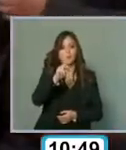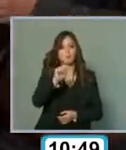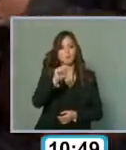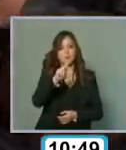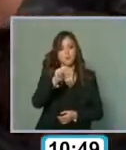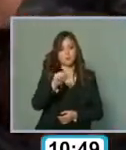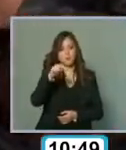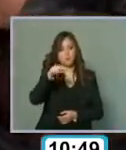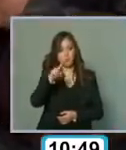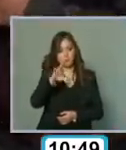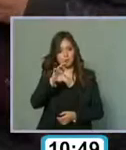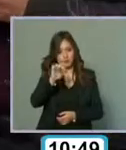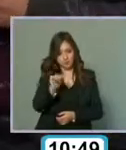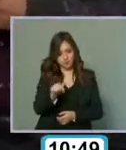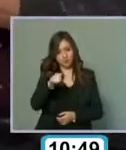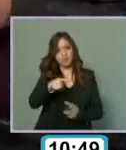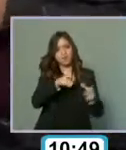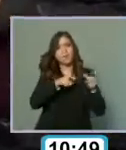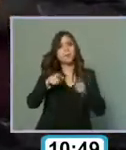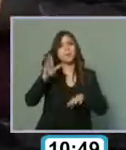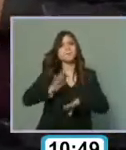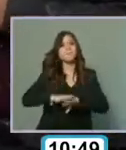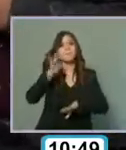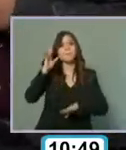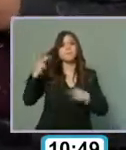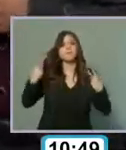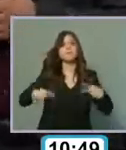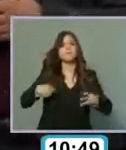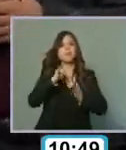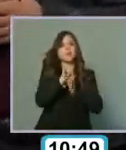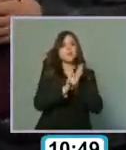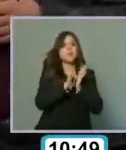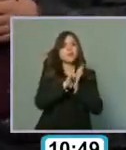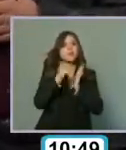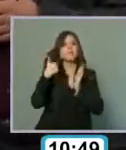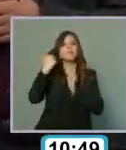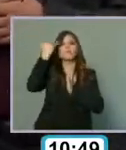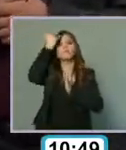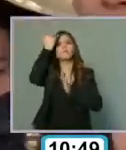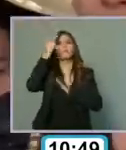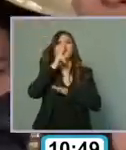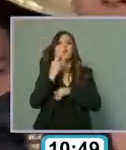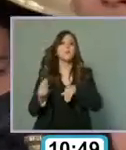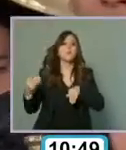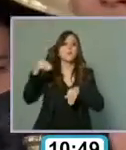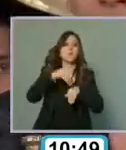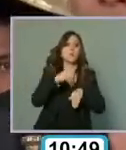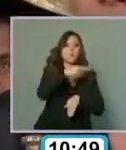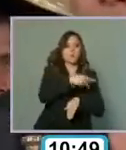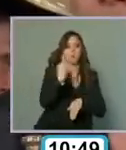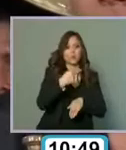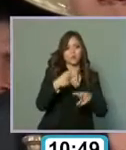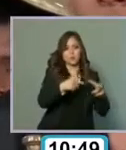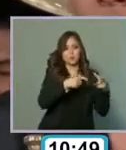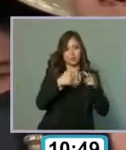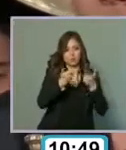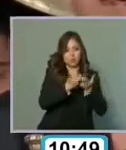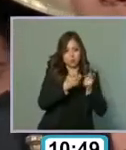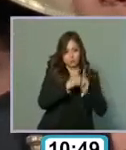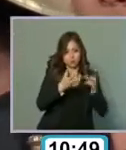ahí, uno de los que más vistas tiene en YouTube. Ajá. Y optamos por ponerle Lo dejamos para nunca. Y cabe mencionar ahorita, aprovechando el momento,